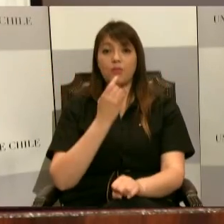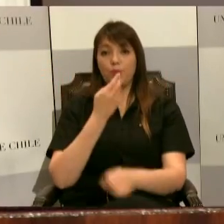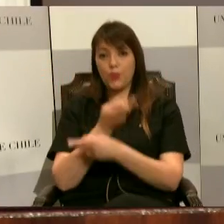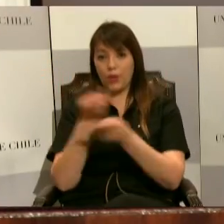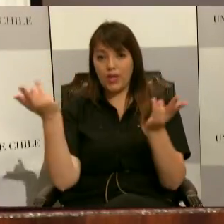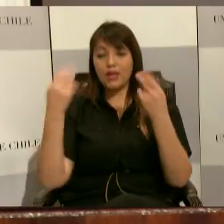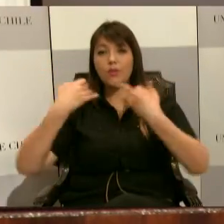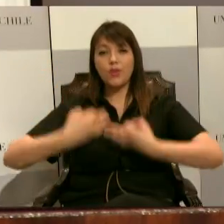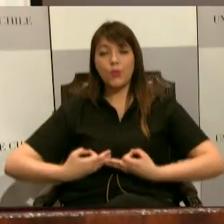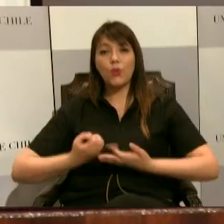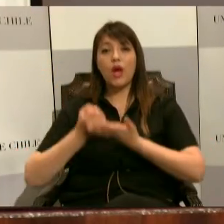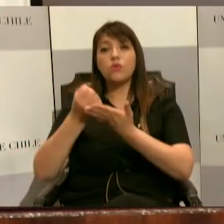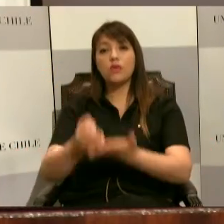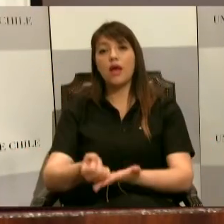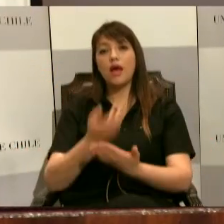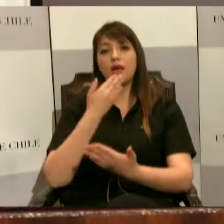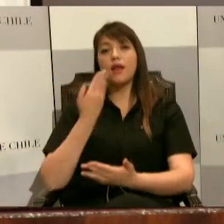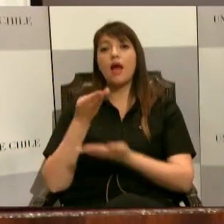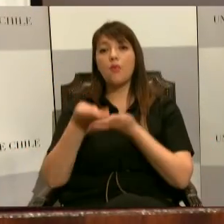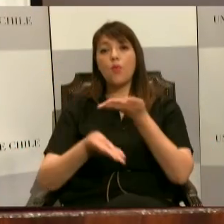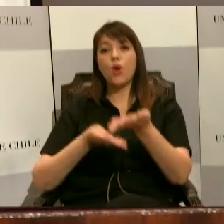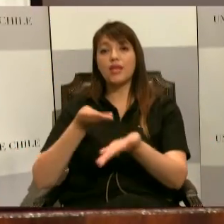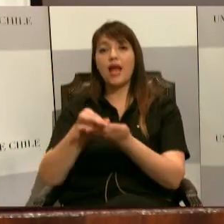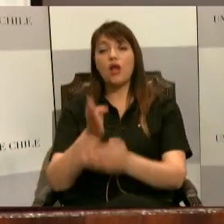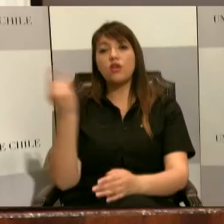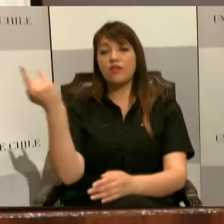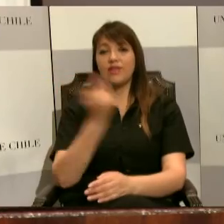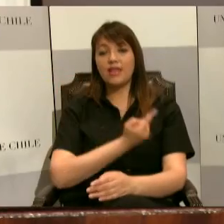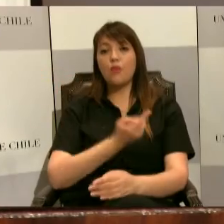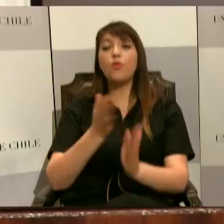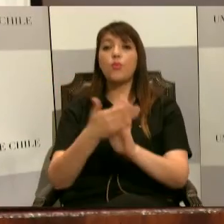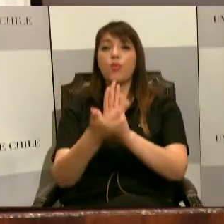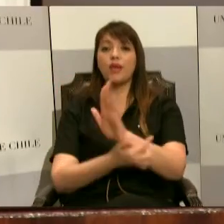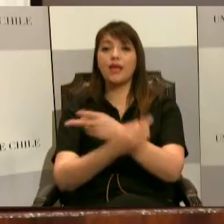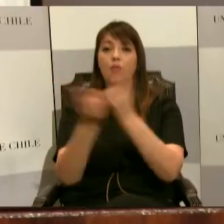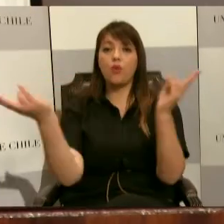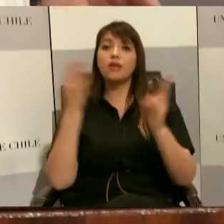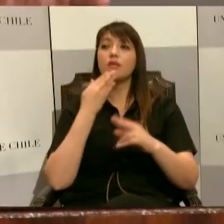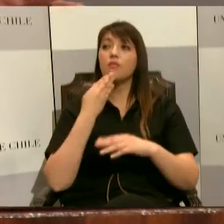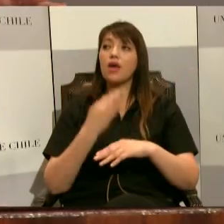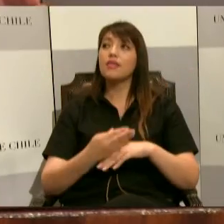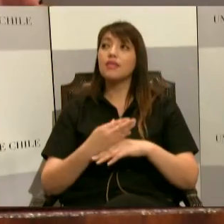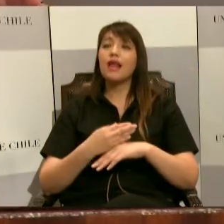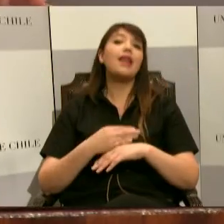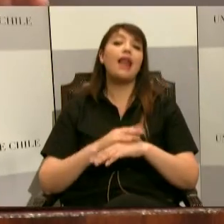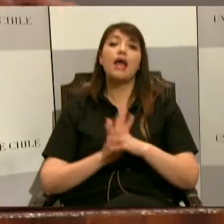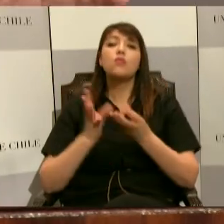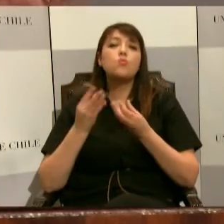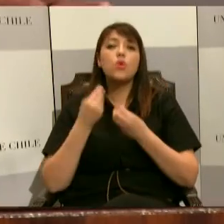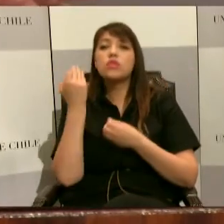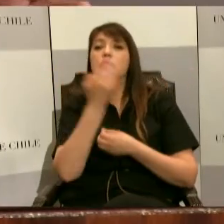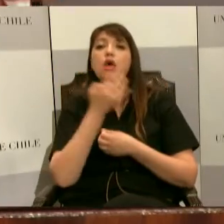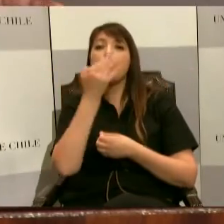seguros permitirá relevar el aporte de la universidad a la elaboración de políticas públicas. En el mundo está muy de moda la transdisciplinariedad.